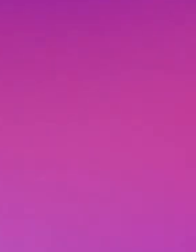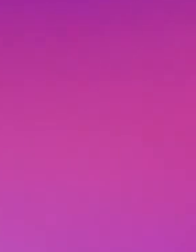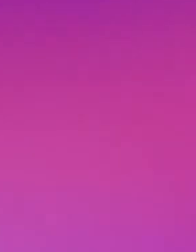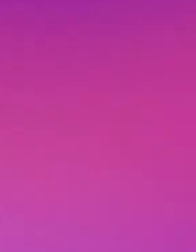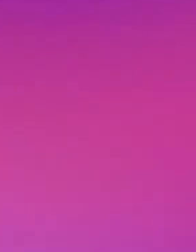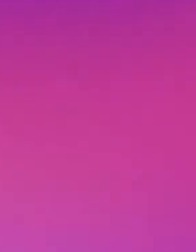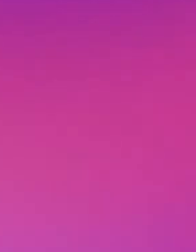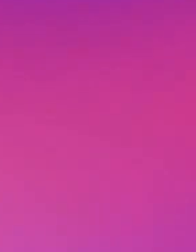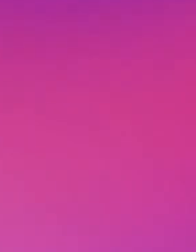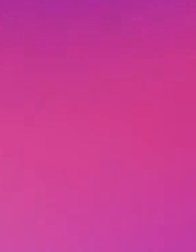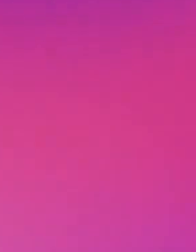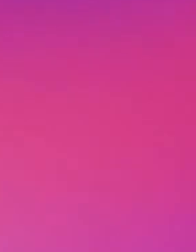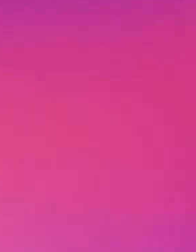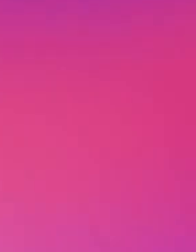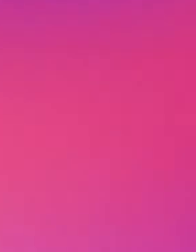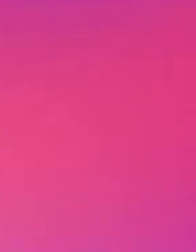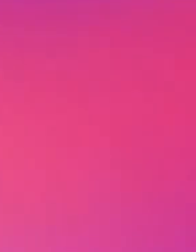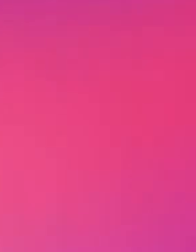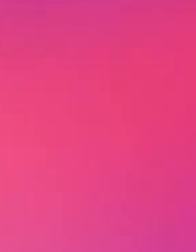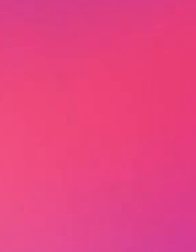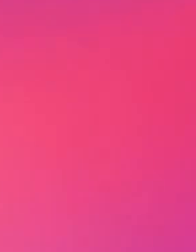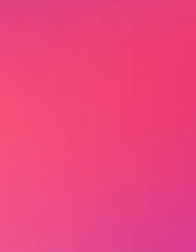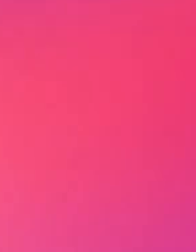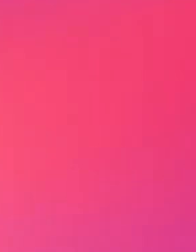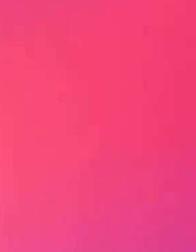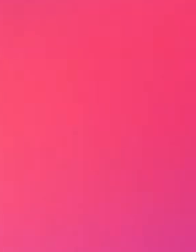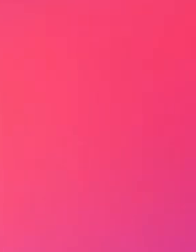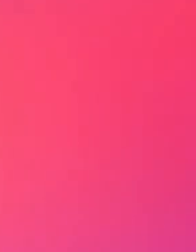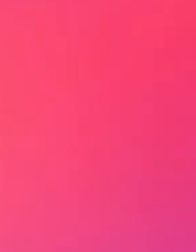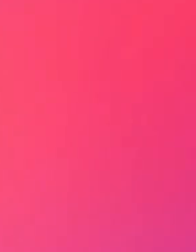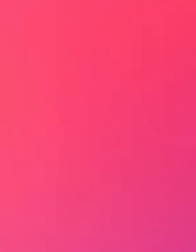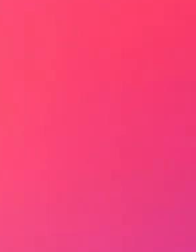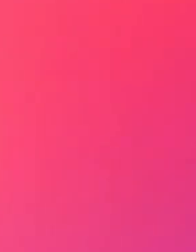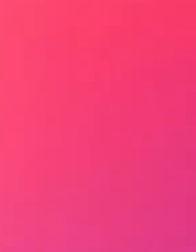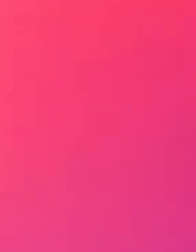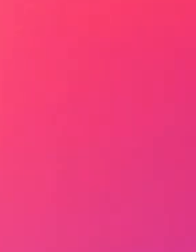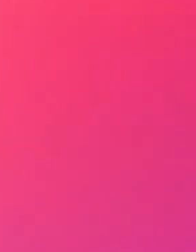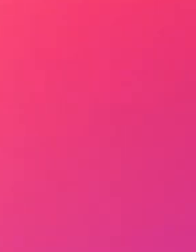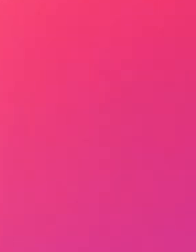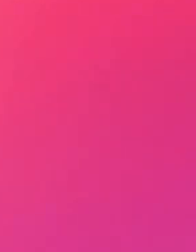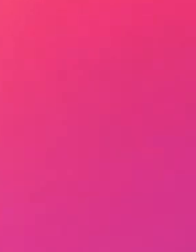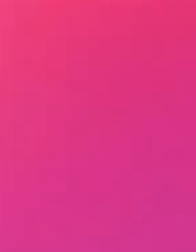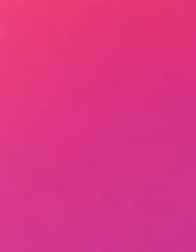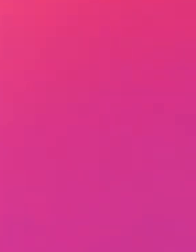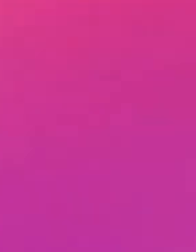el 55 36 01 71 23.